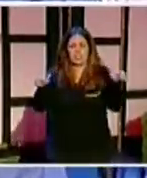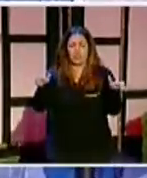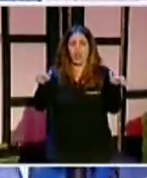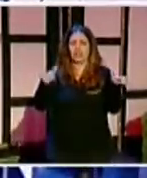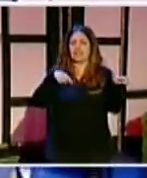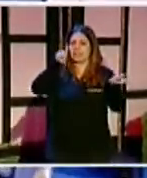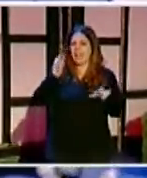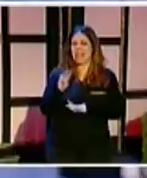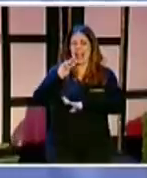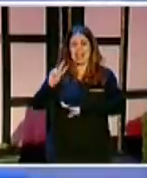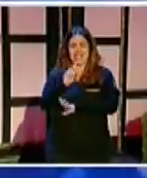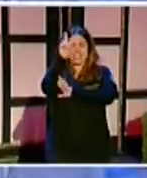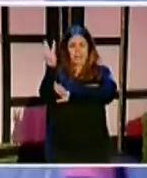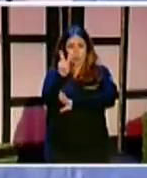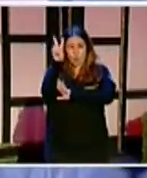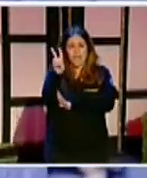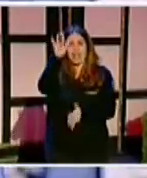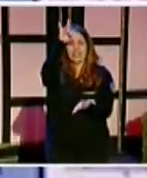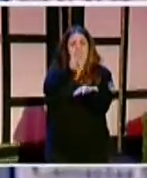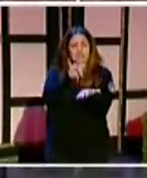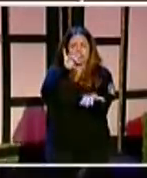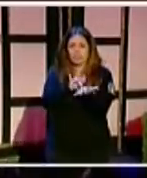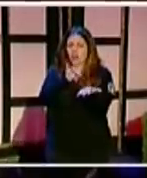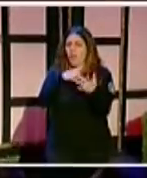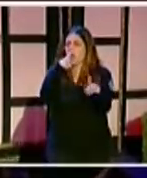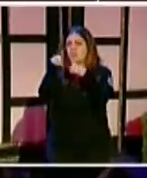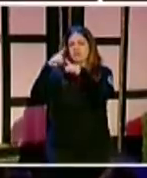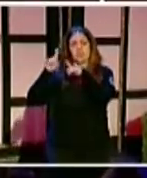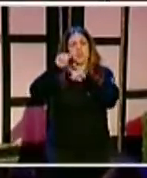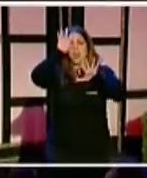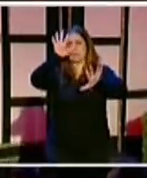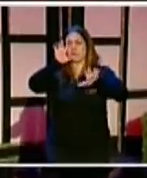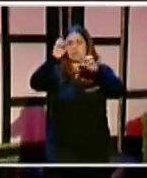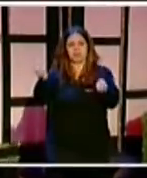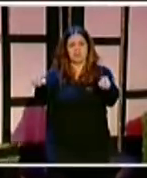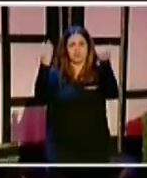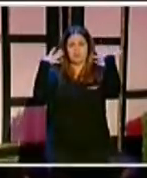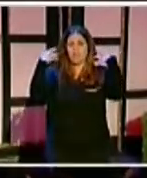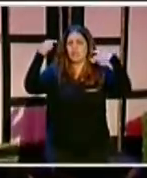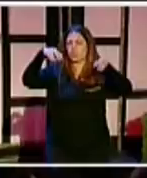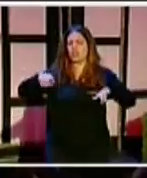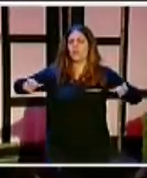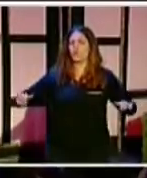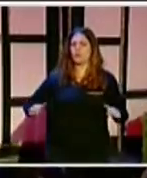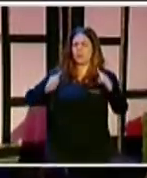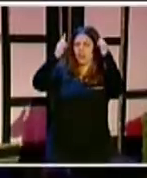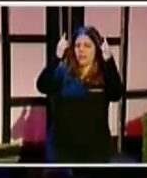secundaria, hormonas con patas, oiga. Bachillerato, ser preocupado por su